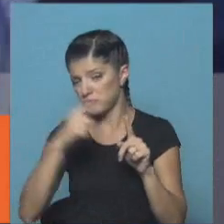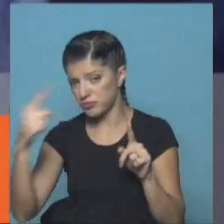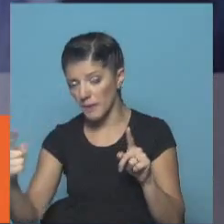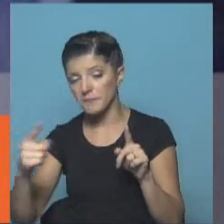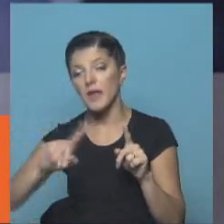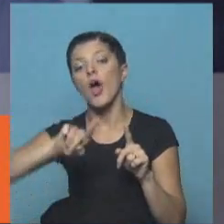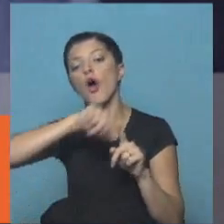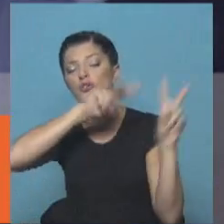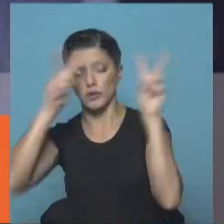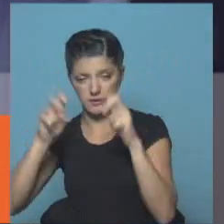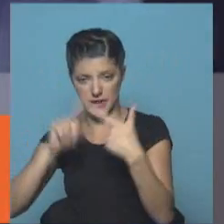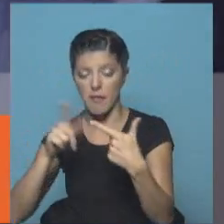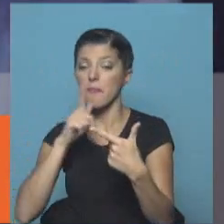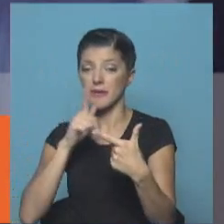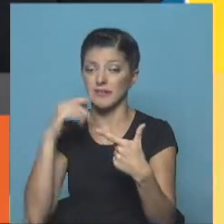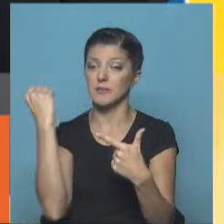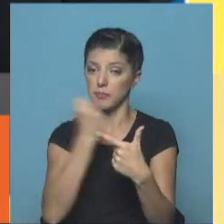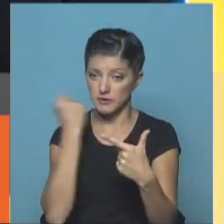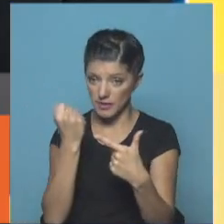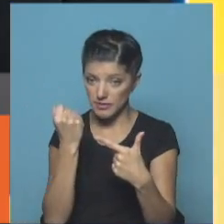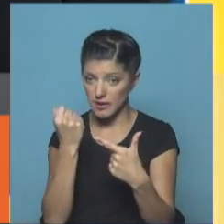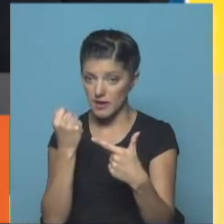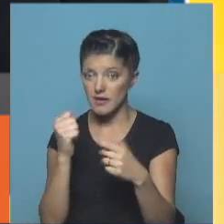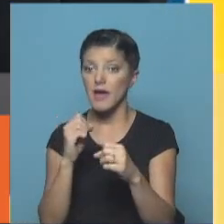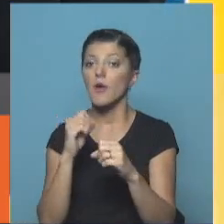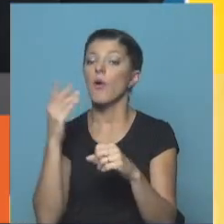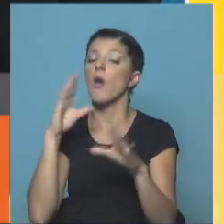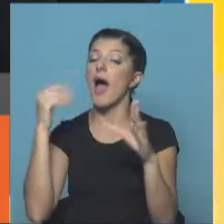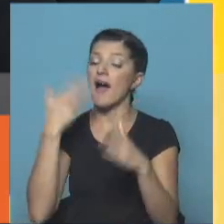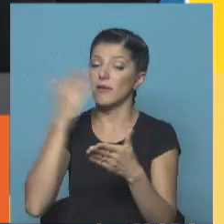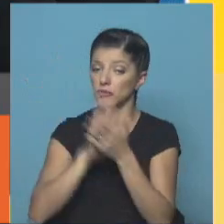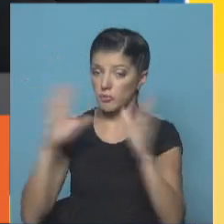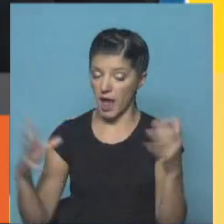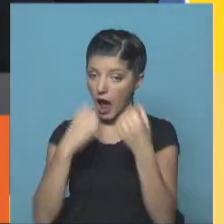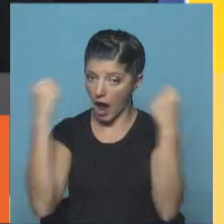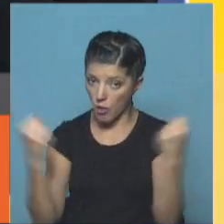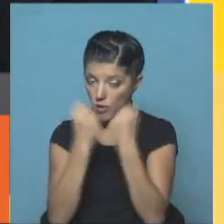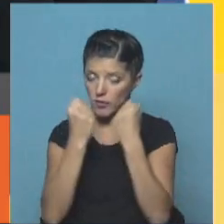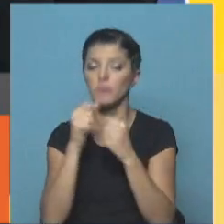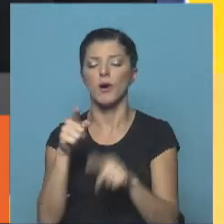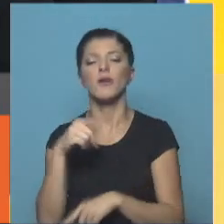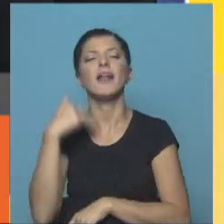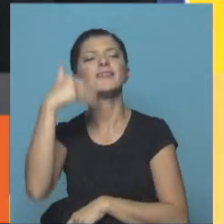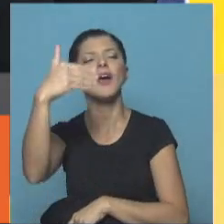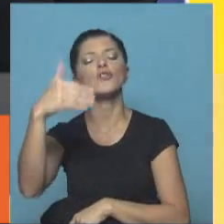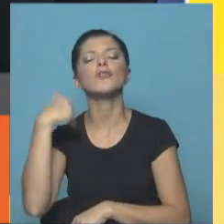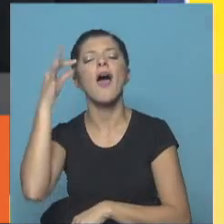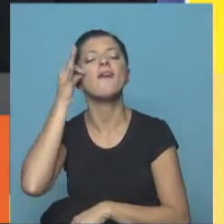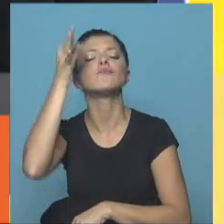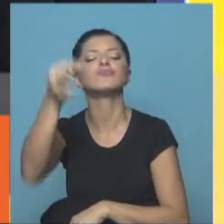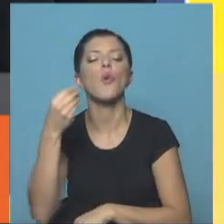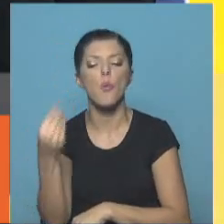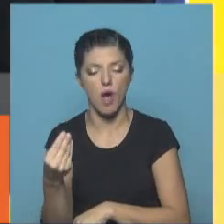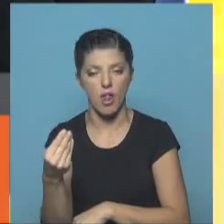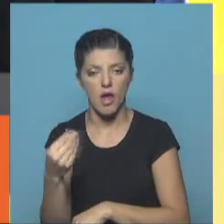otro tema que creo que cabe discutir cuando discutimos un acuerdo de este tipo es cuál es nuestro modelo de desarrollo hacia futuro. Todo eso también es importante. ¿Seremos